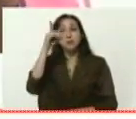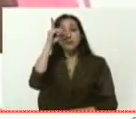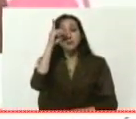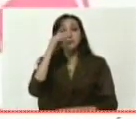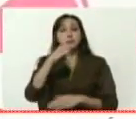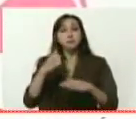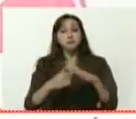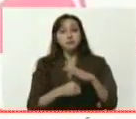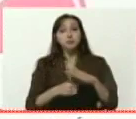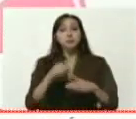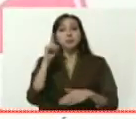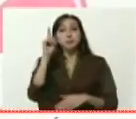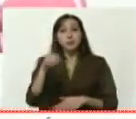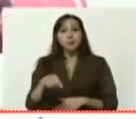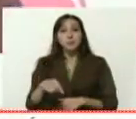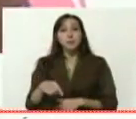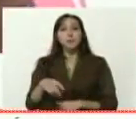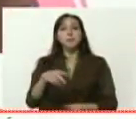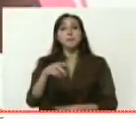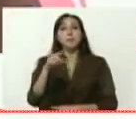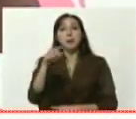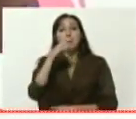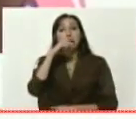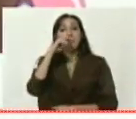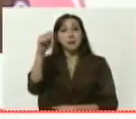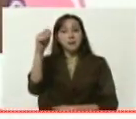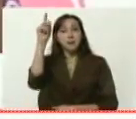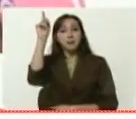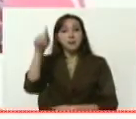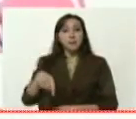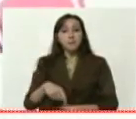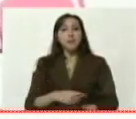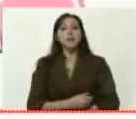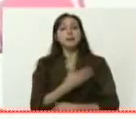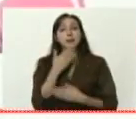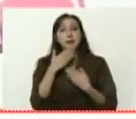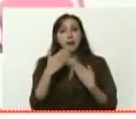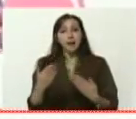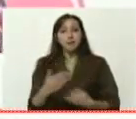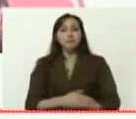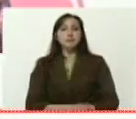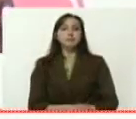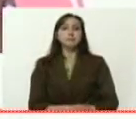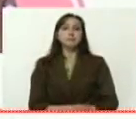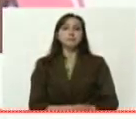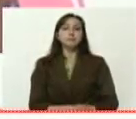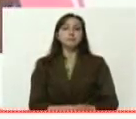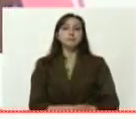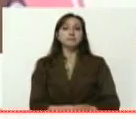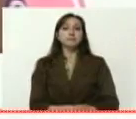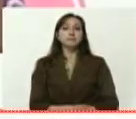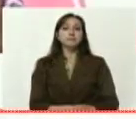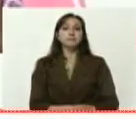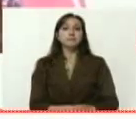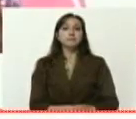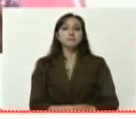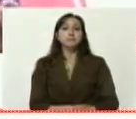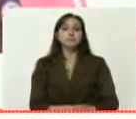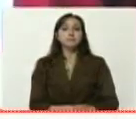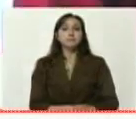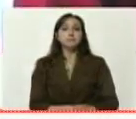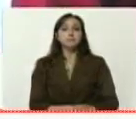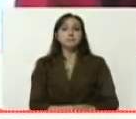comandante en jefe, presidente de la República Bolivariana de Venezuela, Nicolás Maduro Moro, conductor